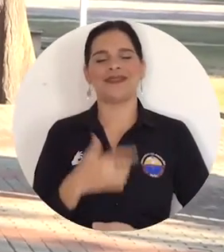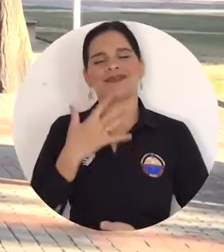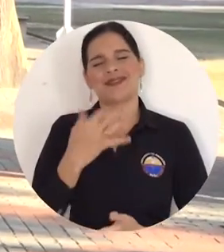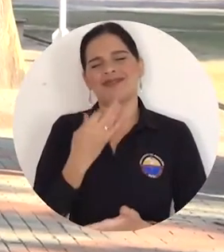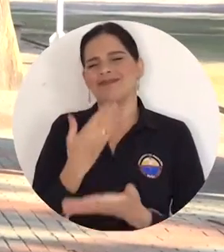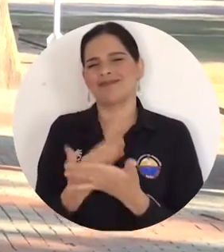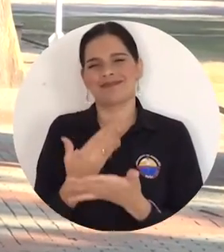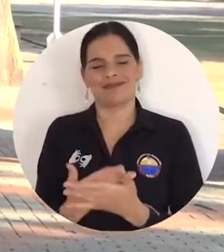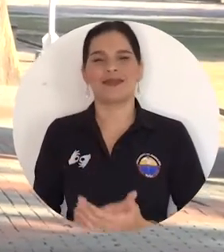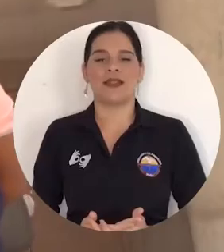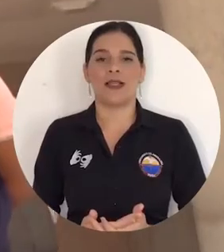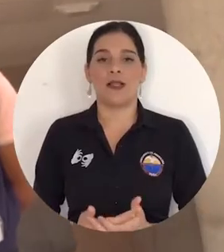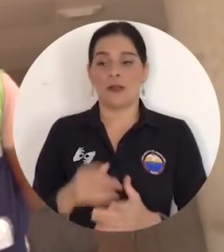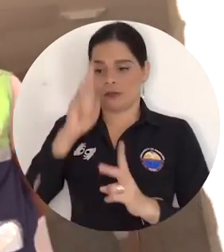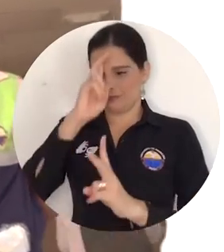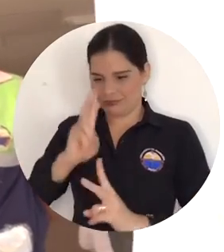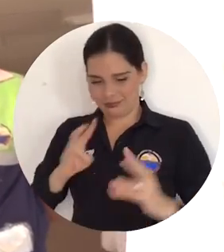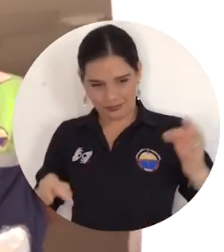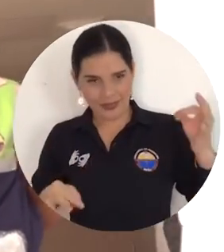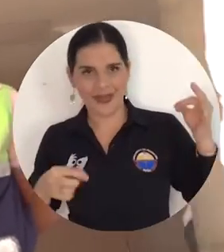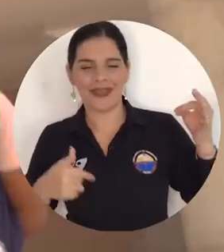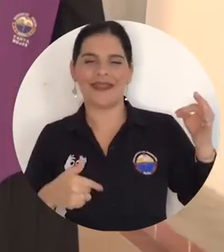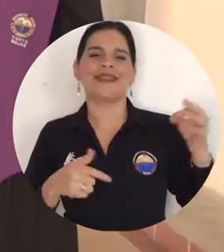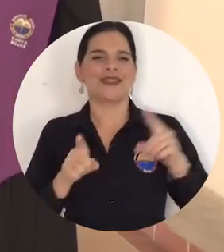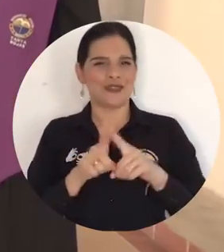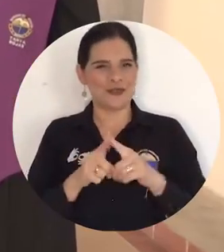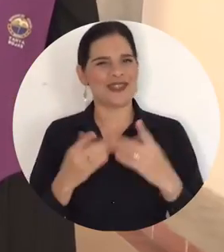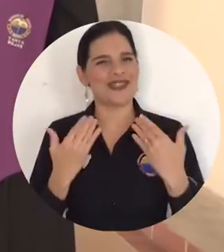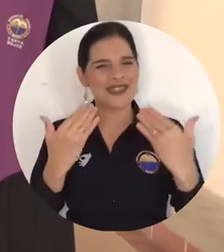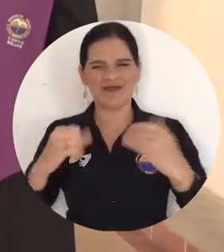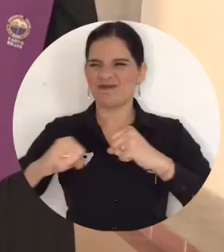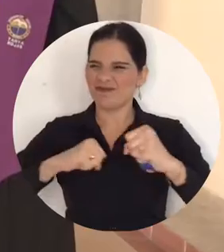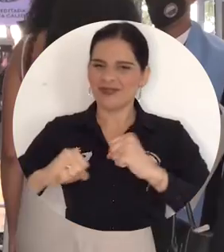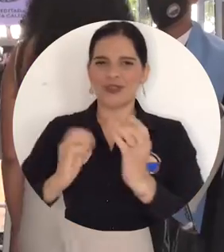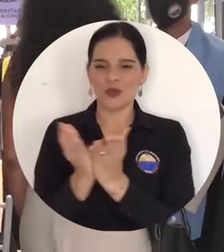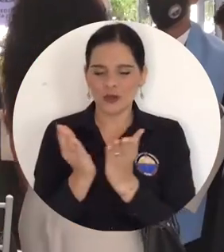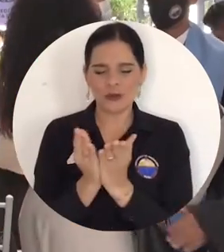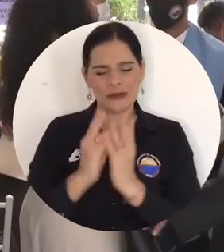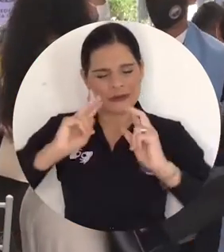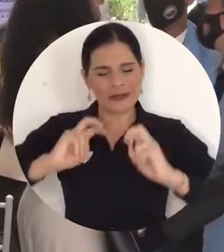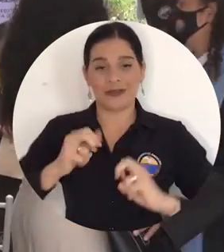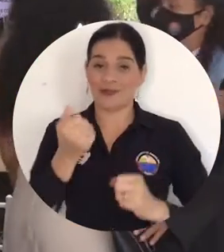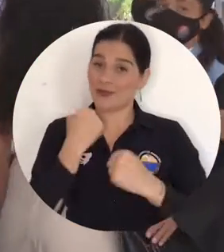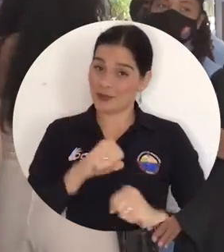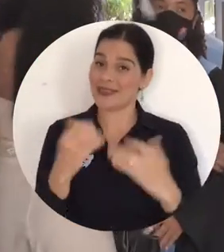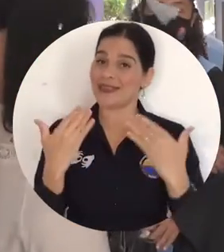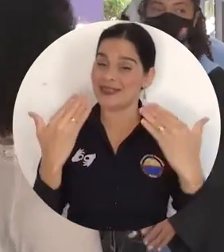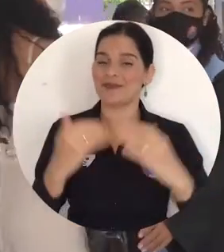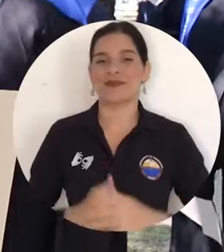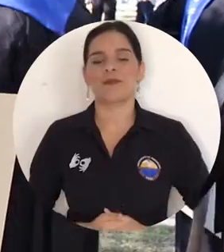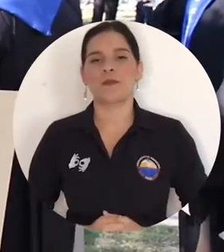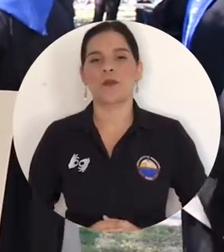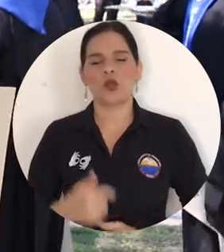de verdad mínima y gracias por eso estos reconocimientos demuestran que vale la pena enseñar que vale la pena estudiar y que vale la pena esforzarse